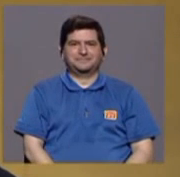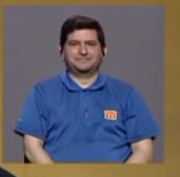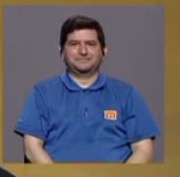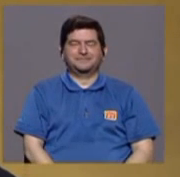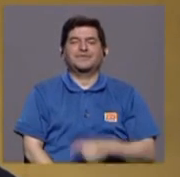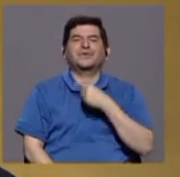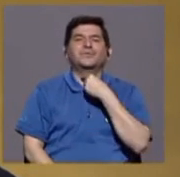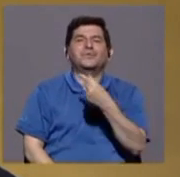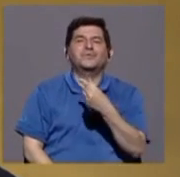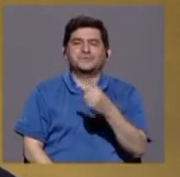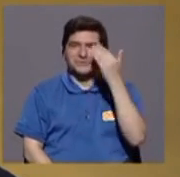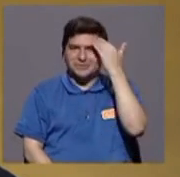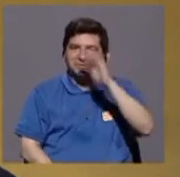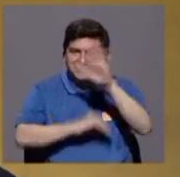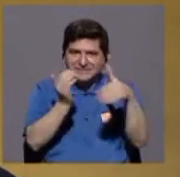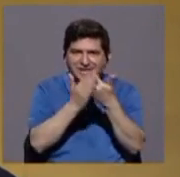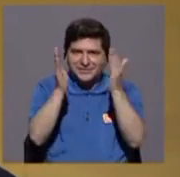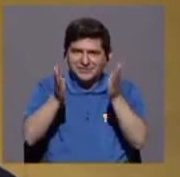Un gusto. Saludos a